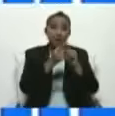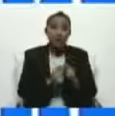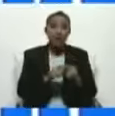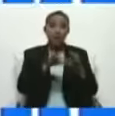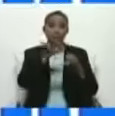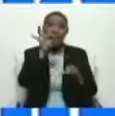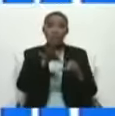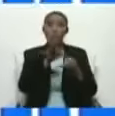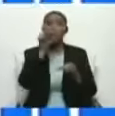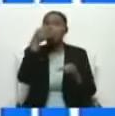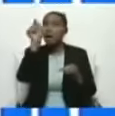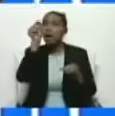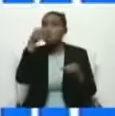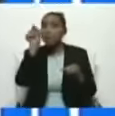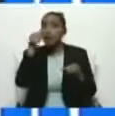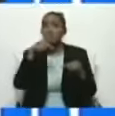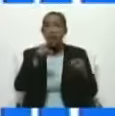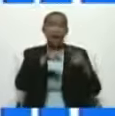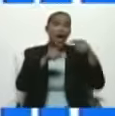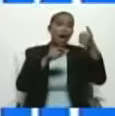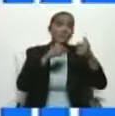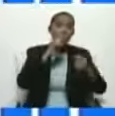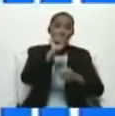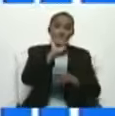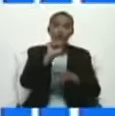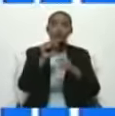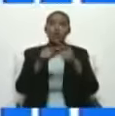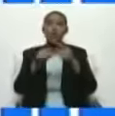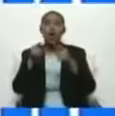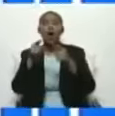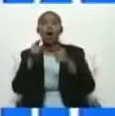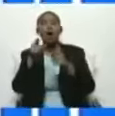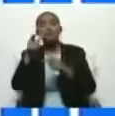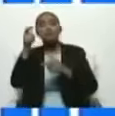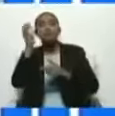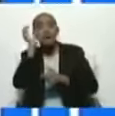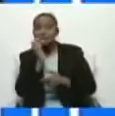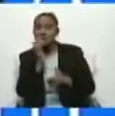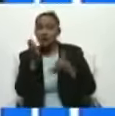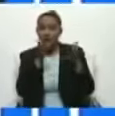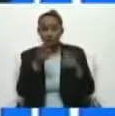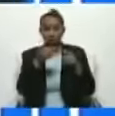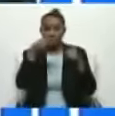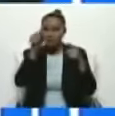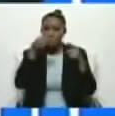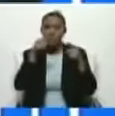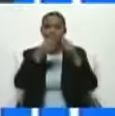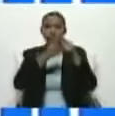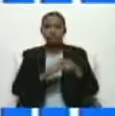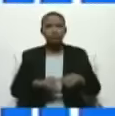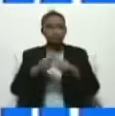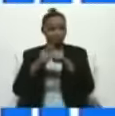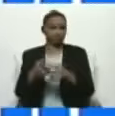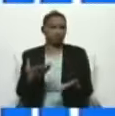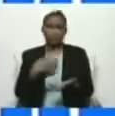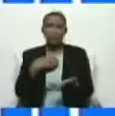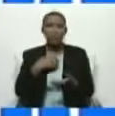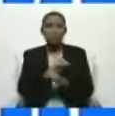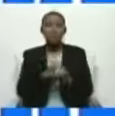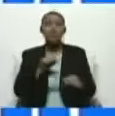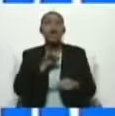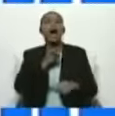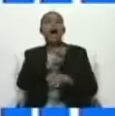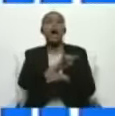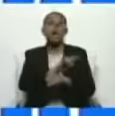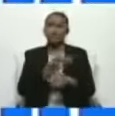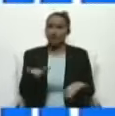porque estaba impugnando, él estaba diciendo que él había cometido un fraude, porque impugnó las mesas donde él ganó. Nadie comete un fraude, comillas, para poner